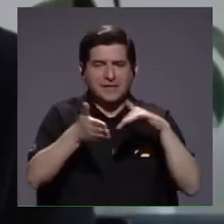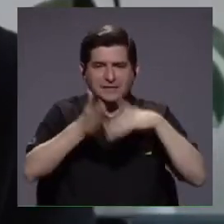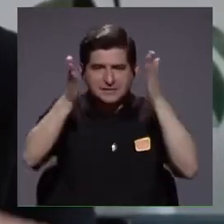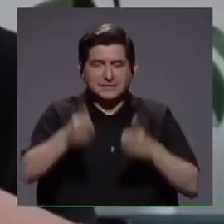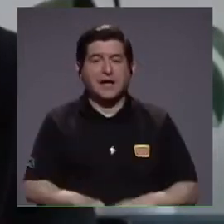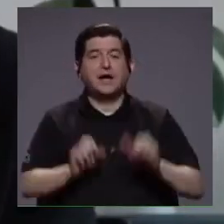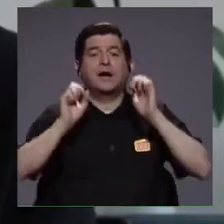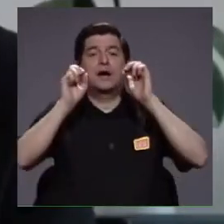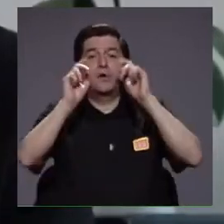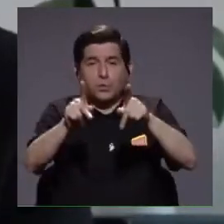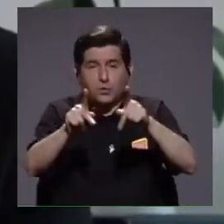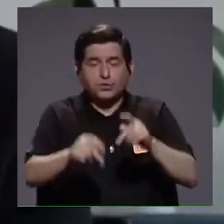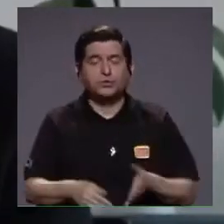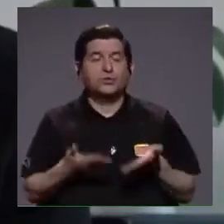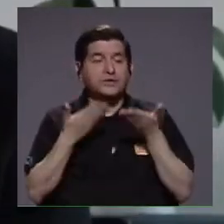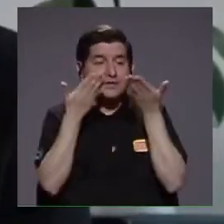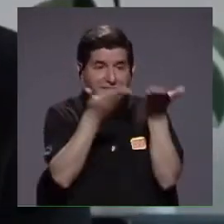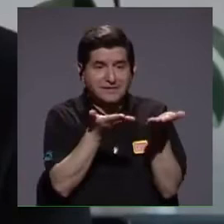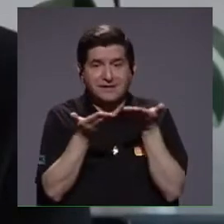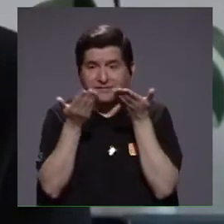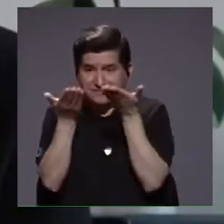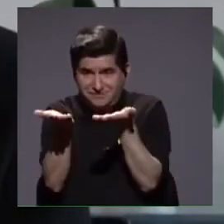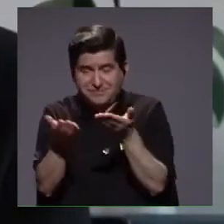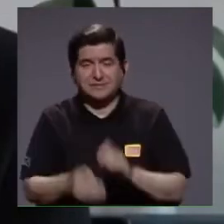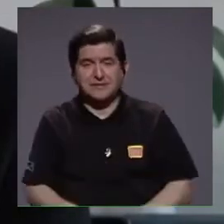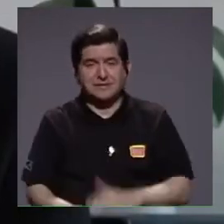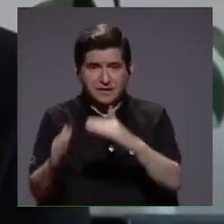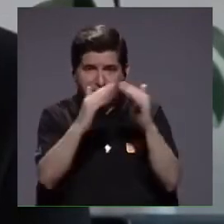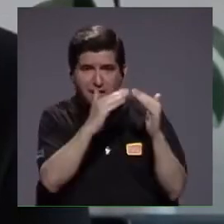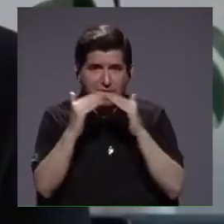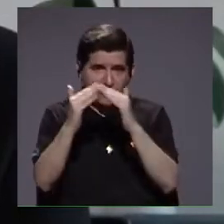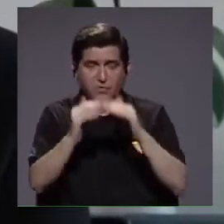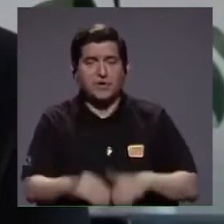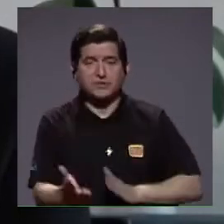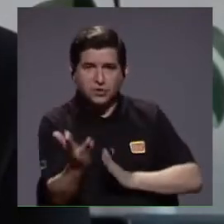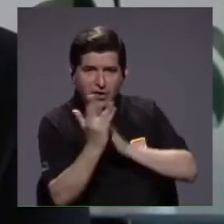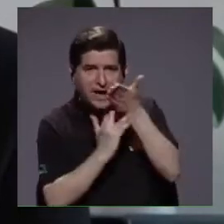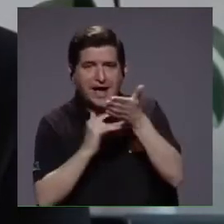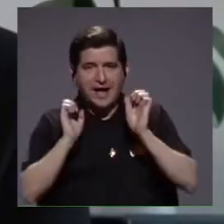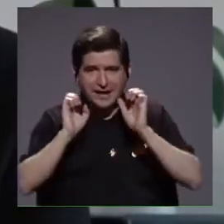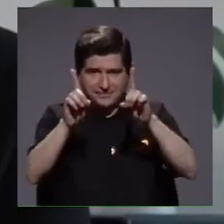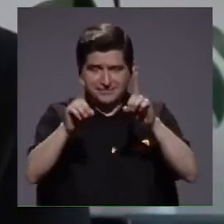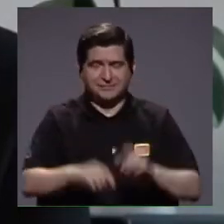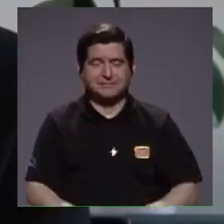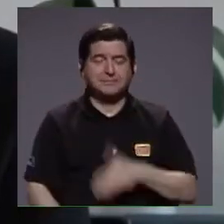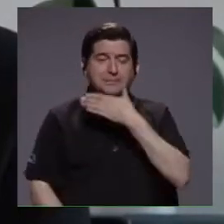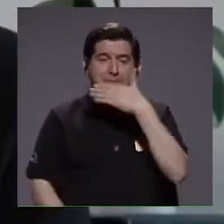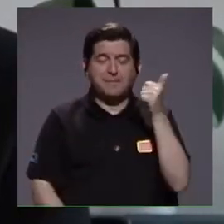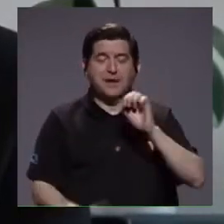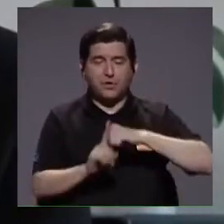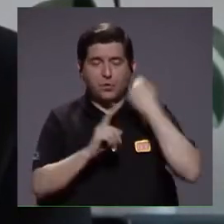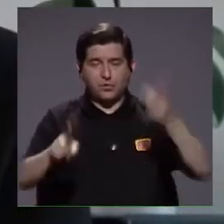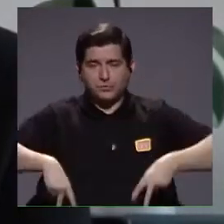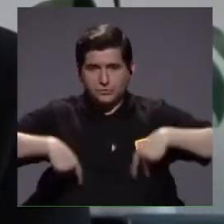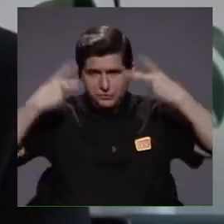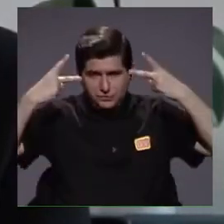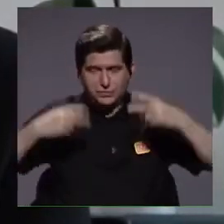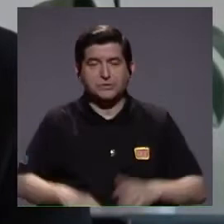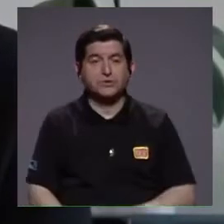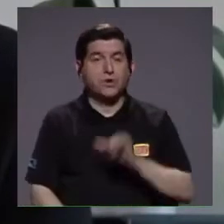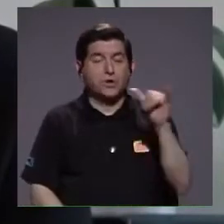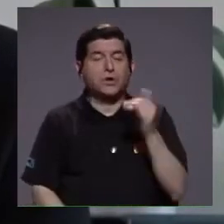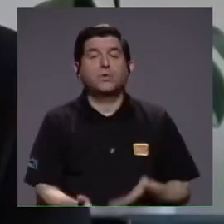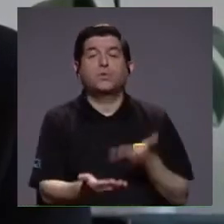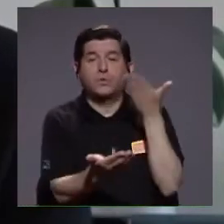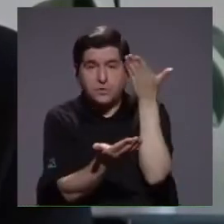claro que estas son oportunidades que brindamos a las poblaciones para acceder a educación y de esta manera mejorar sus condiciones de